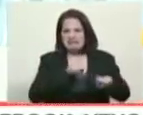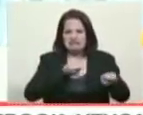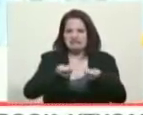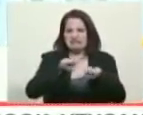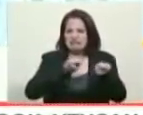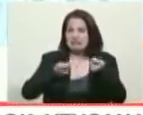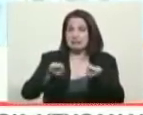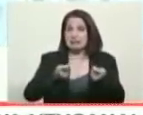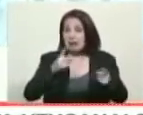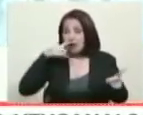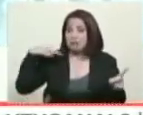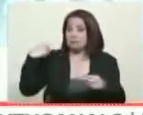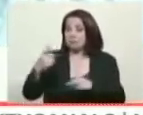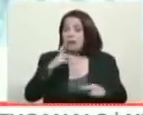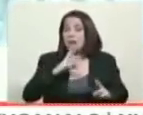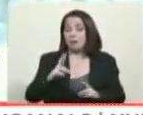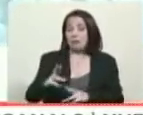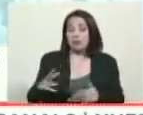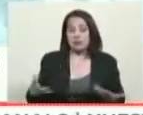bolivariana